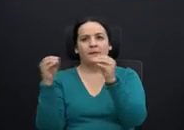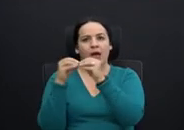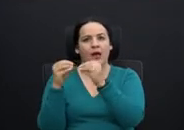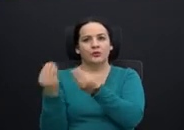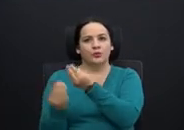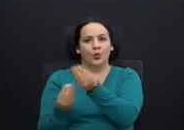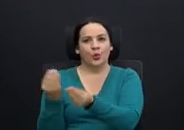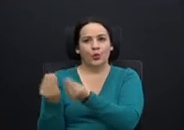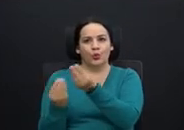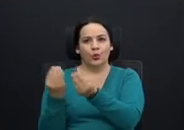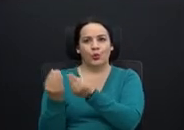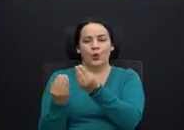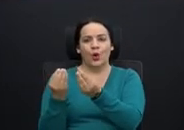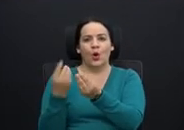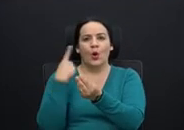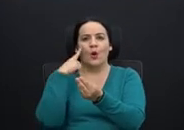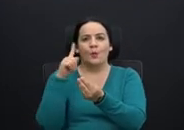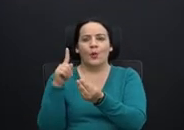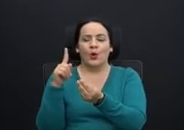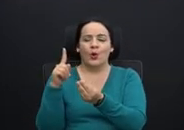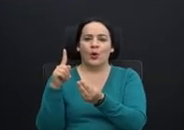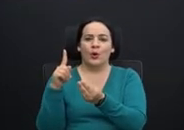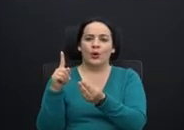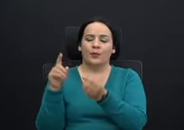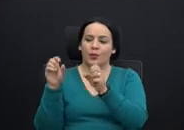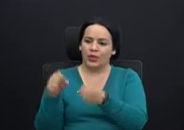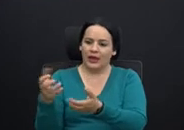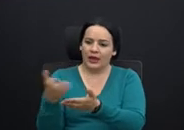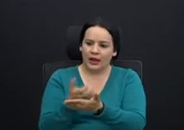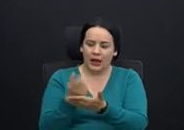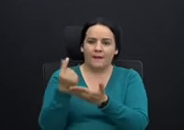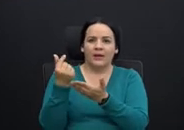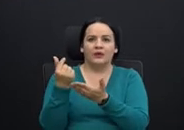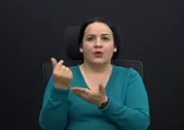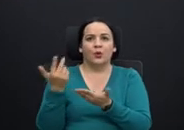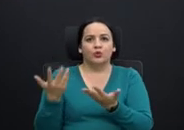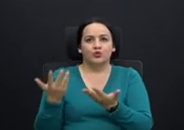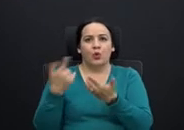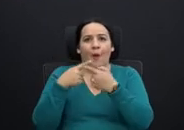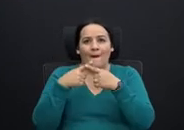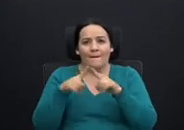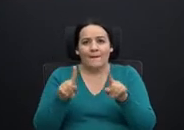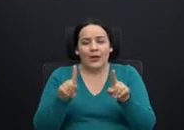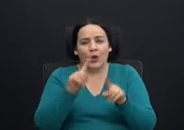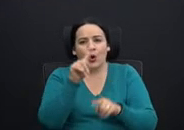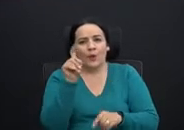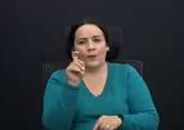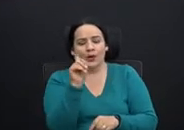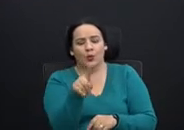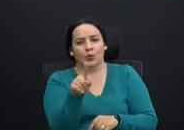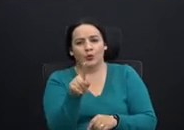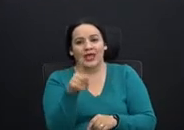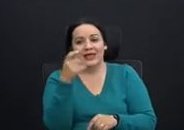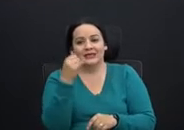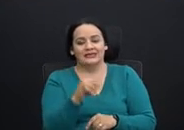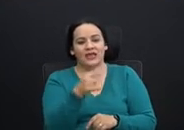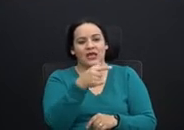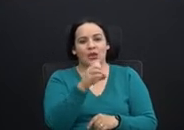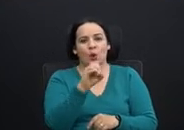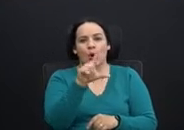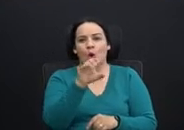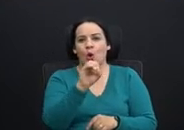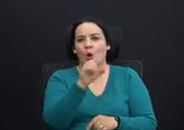desde el punto de vista de la generación de recursos, desde luego. Pero la pregunta en concreto es si el hecho de que Geología y